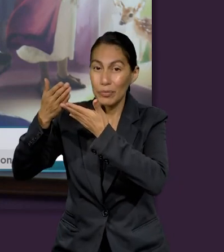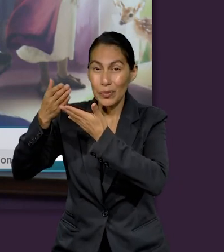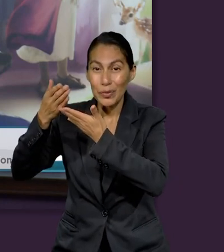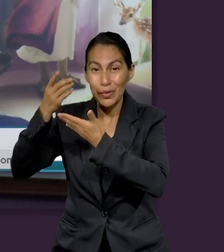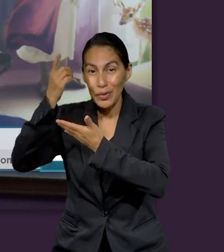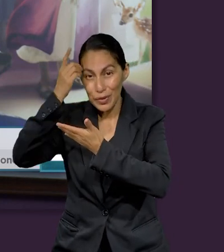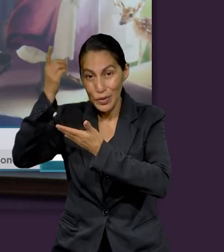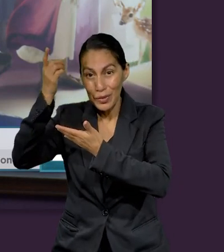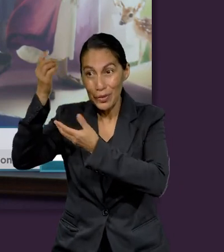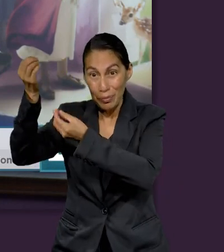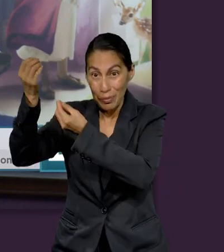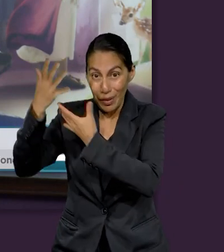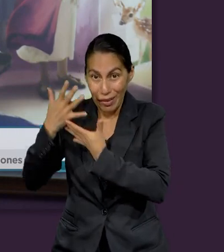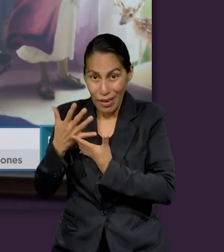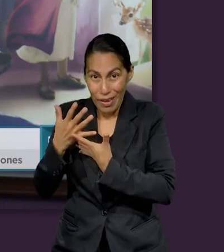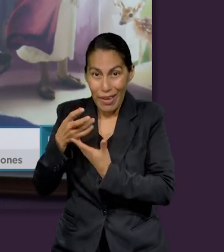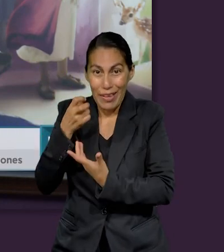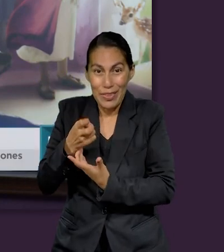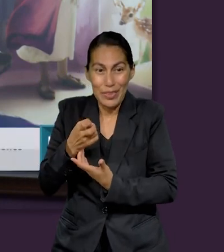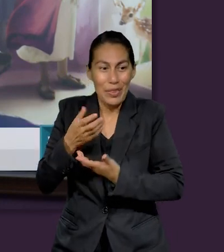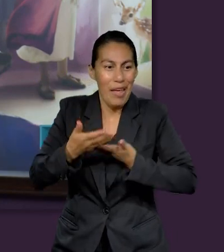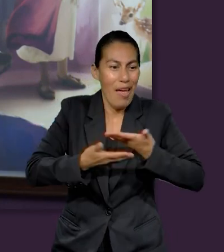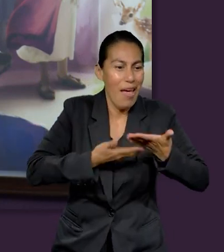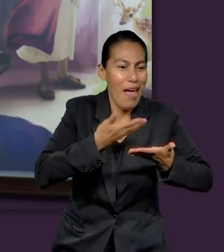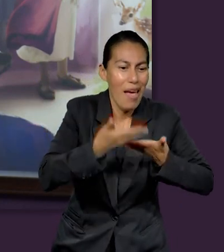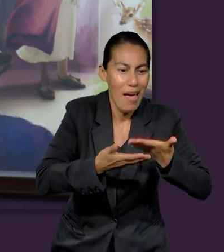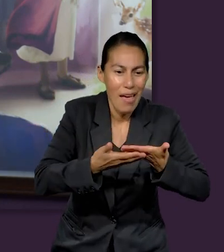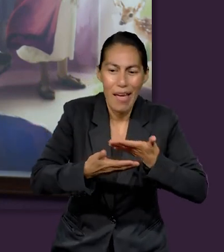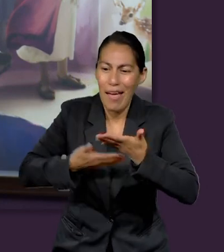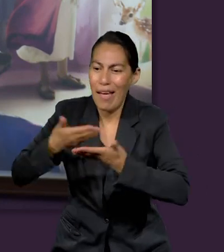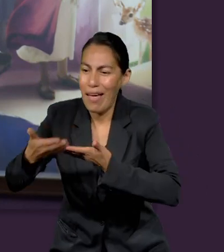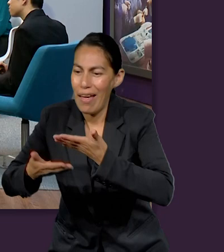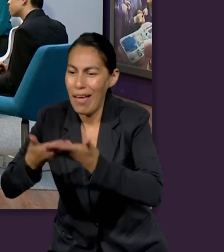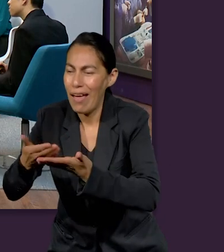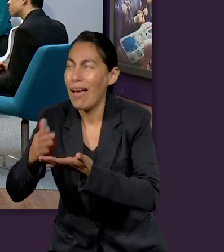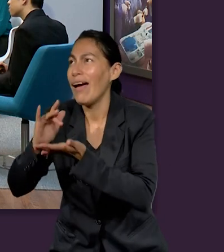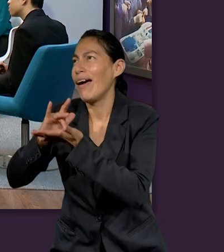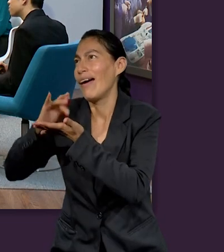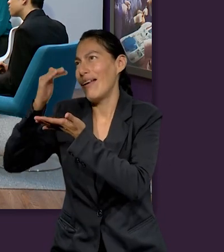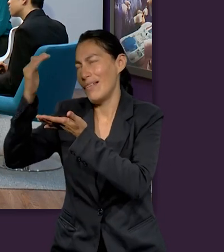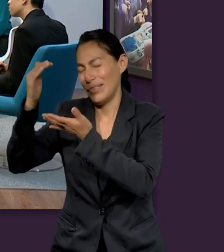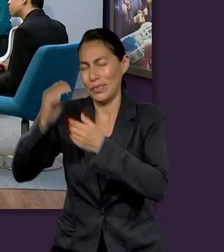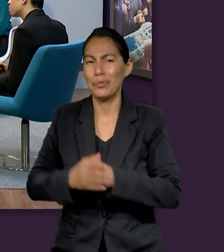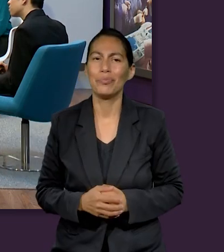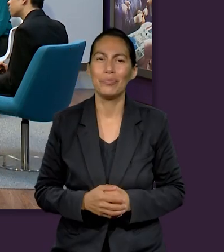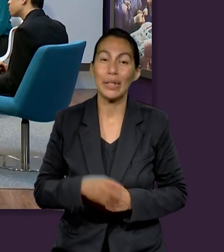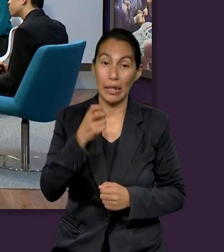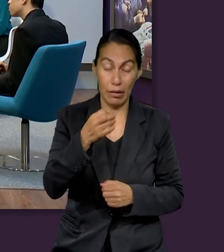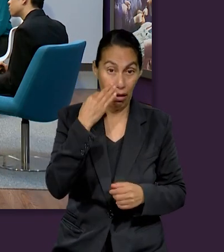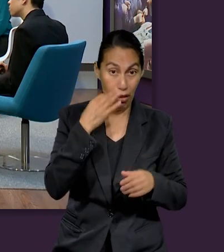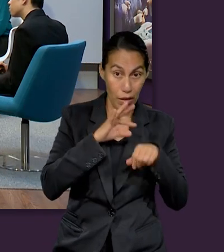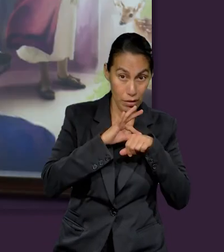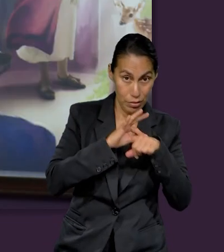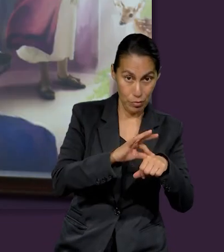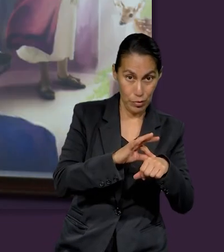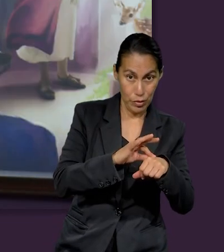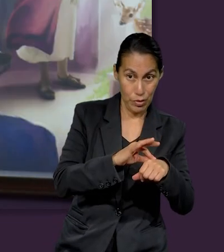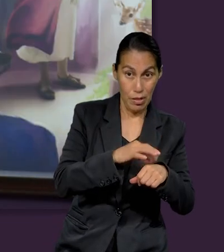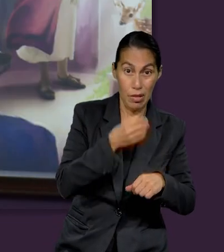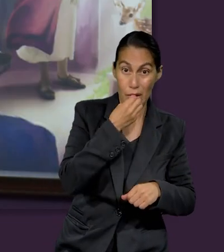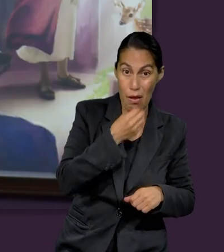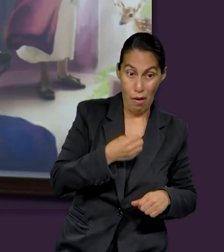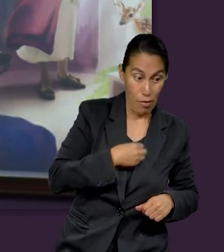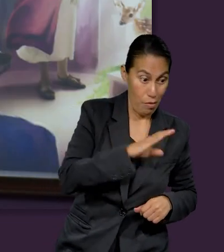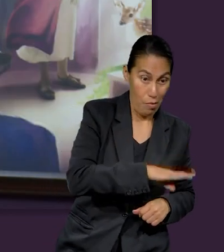tú recibas tú sabes que Dios te lo dio y como agradecimiento vas a querer darlo a otros y eso da testimonio a cada quien y